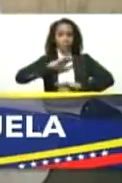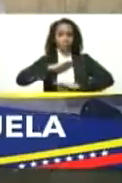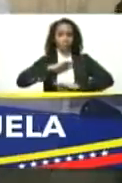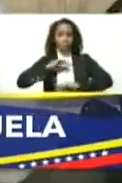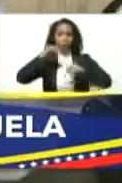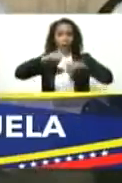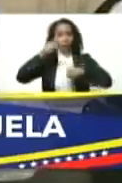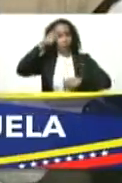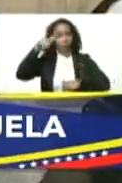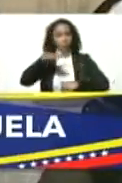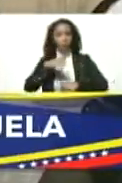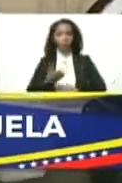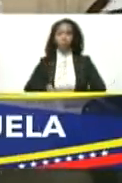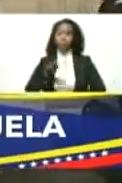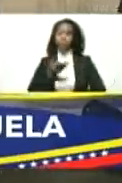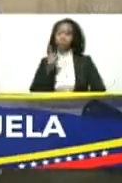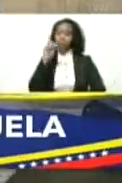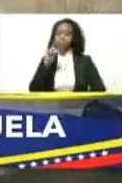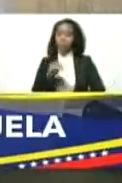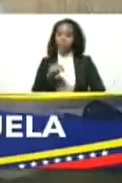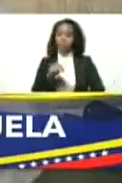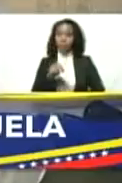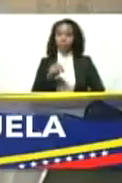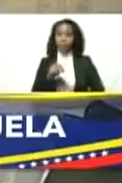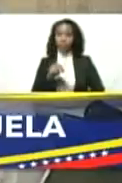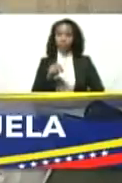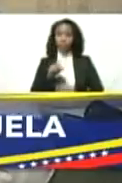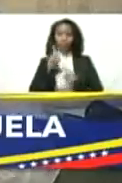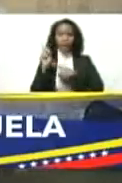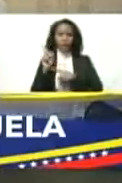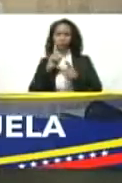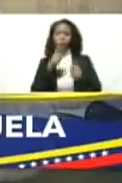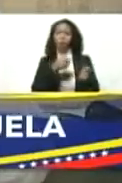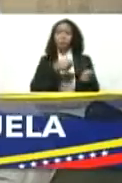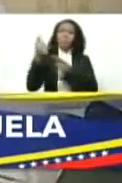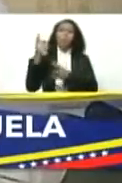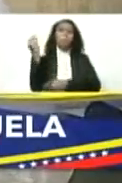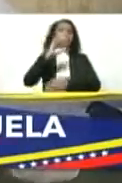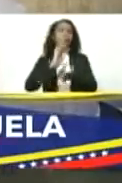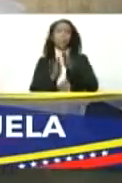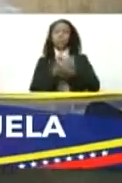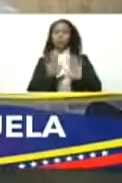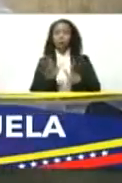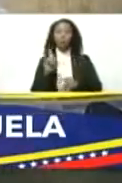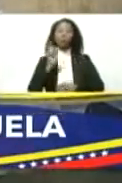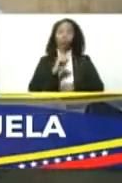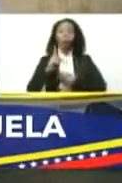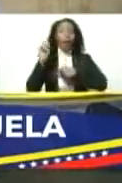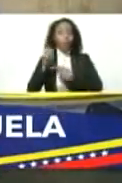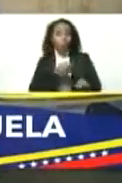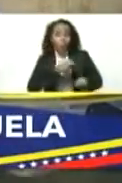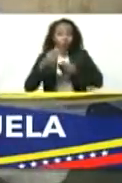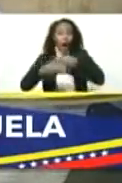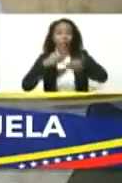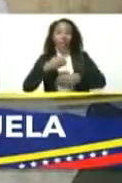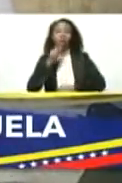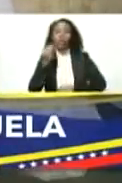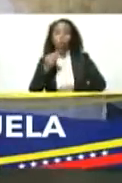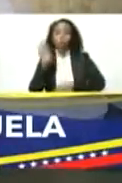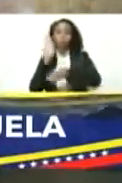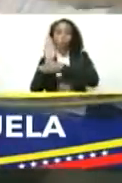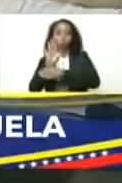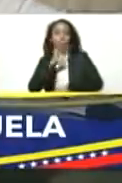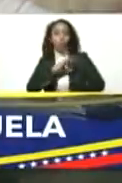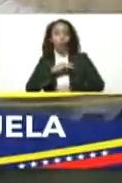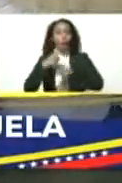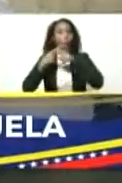nuestro pueblo. Muy importante también que este no es un delivery más, es un delivery que le garantiza a la juventud protección social.